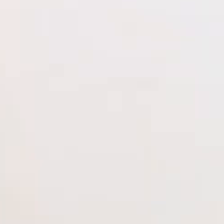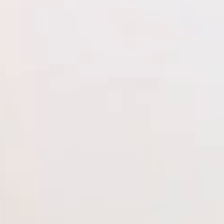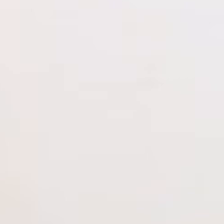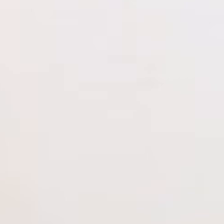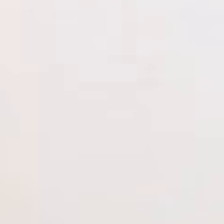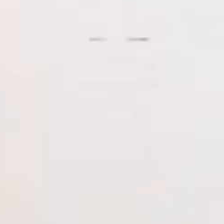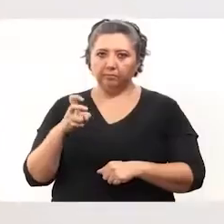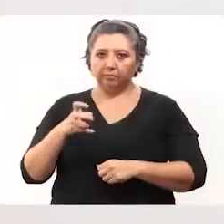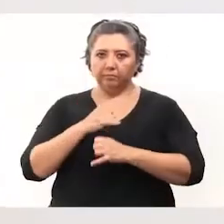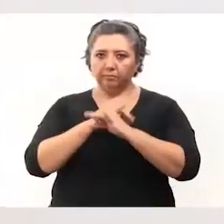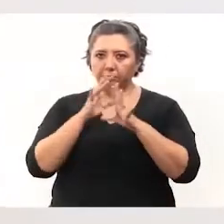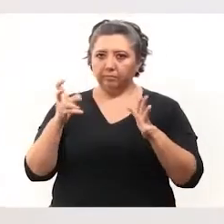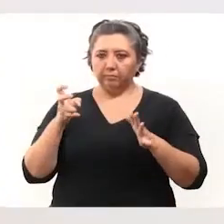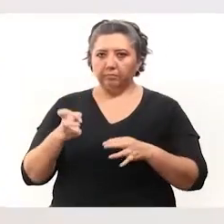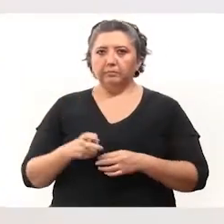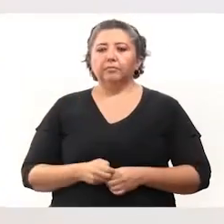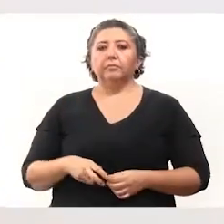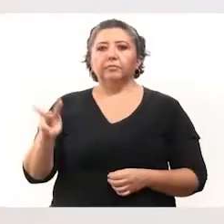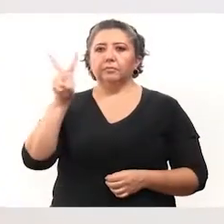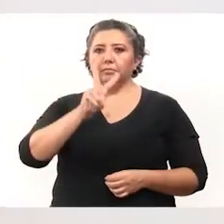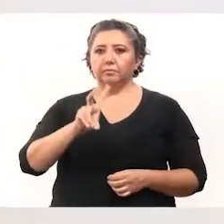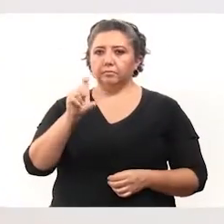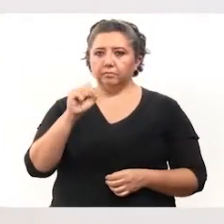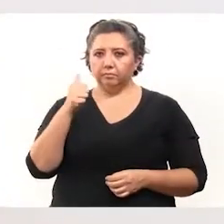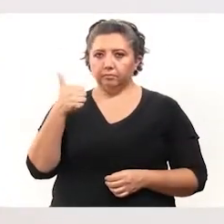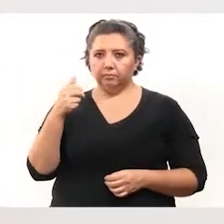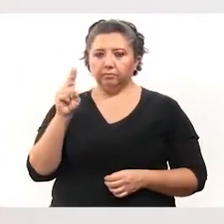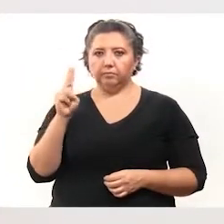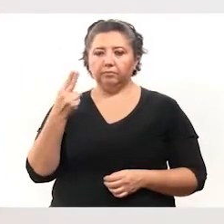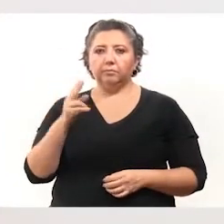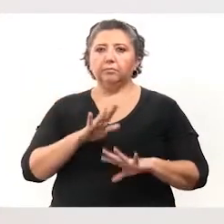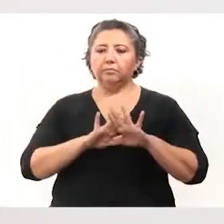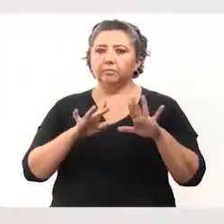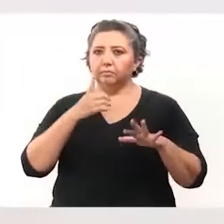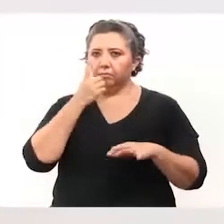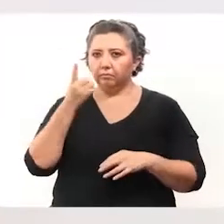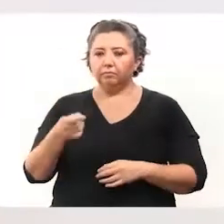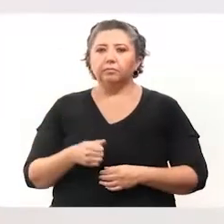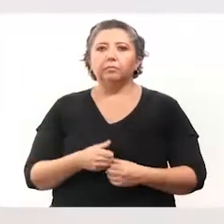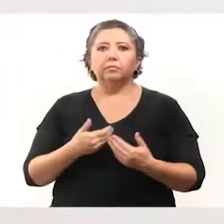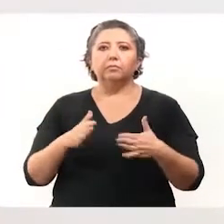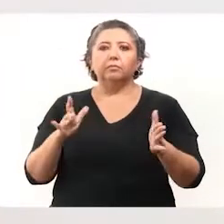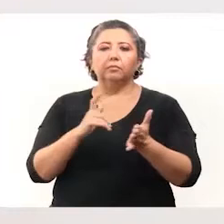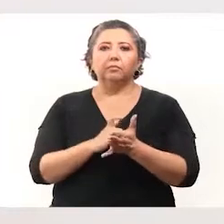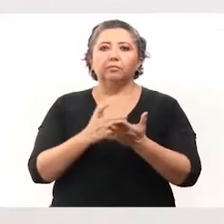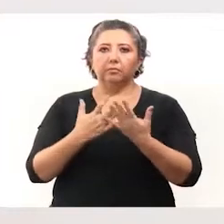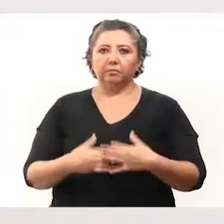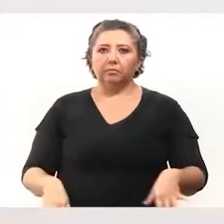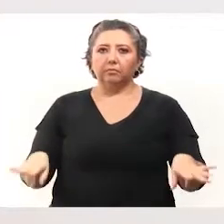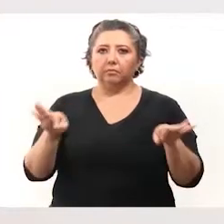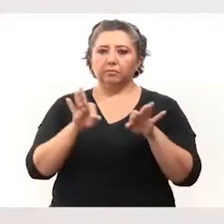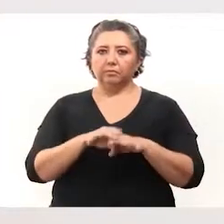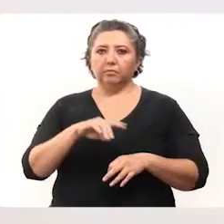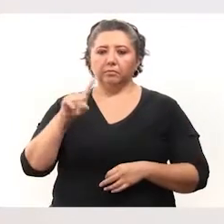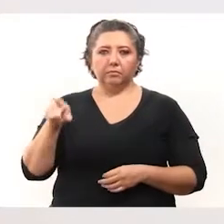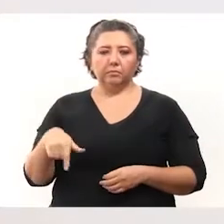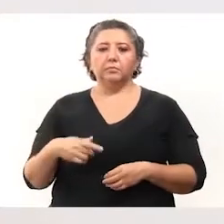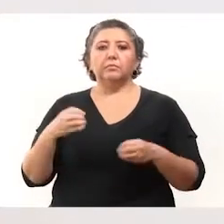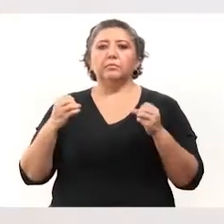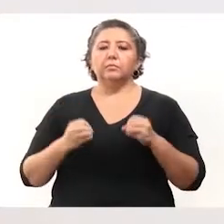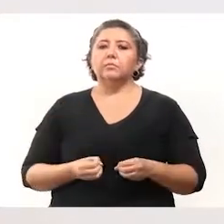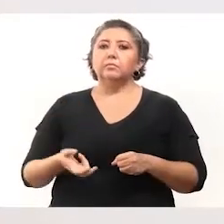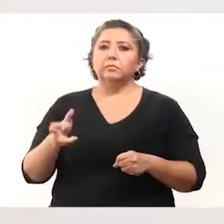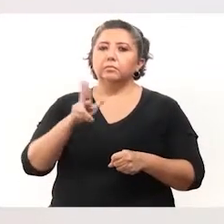doctora. Este es el parte médico de este viernes 26 de noviembre. Como se ha señalado, en la reapertura económica los datos más